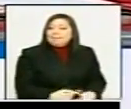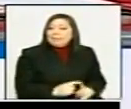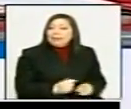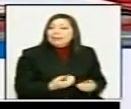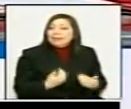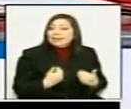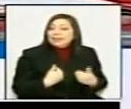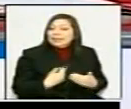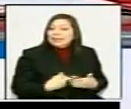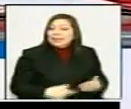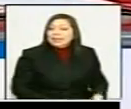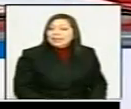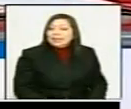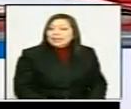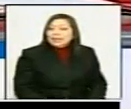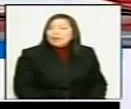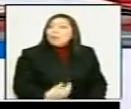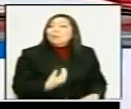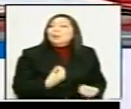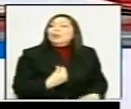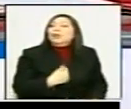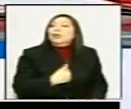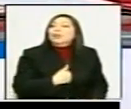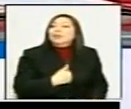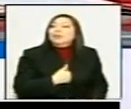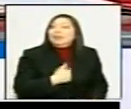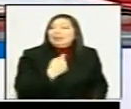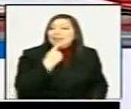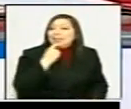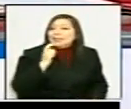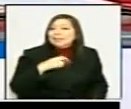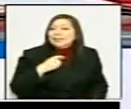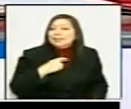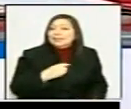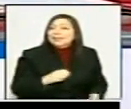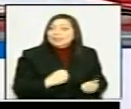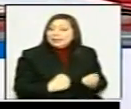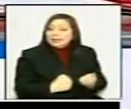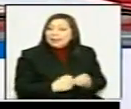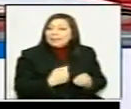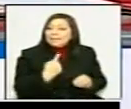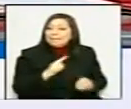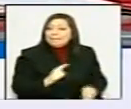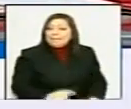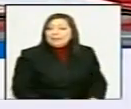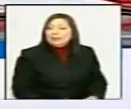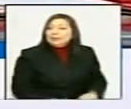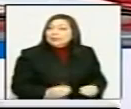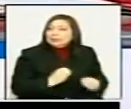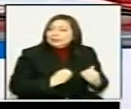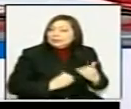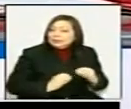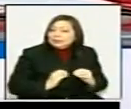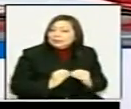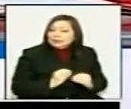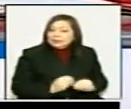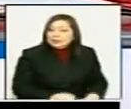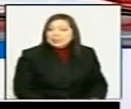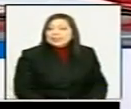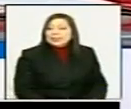inmunidad, porque no necesito inmunidad de nada para enfrentar a este señor